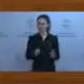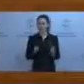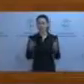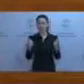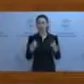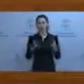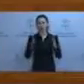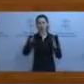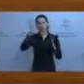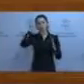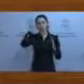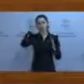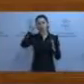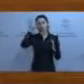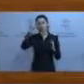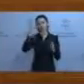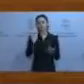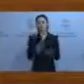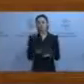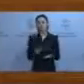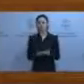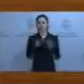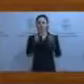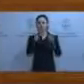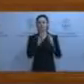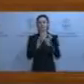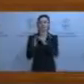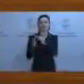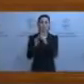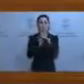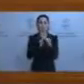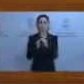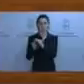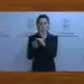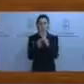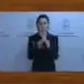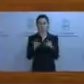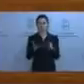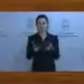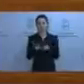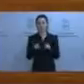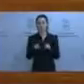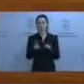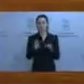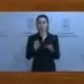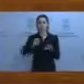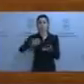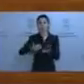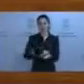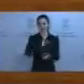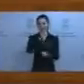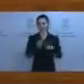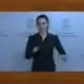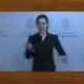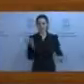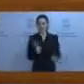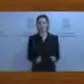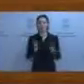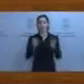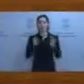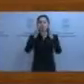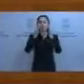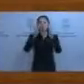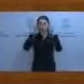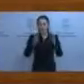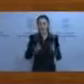preocupación por dos temas comunes. La desatención en cuanto a contratación del personal que asegure el cambio generacional, si me permite